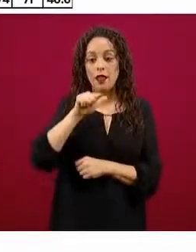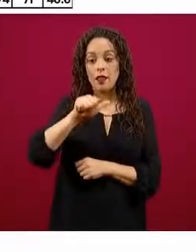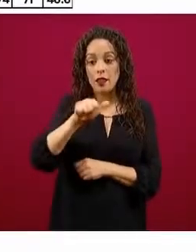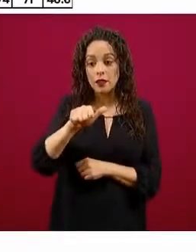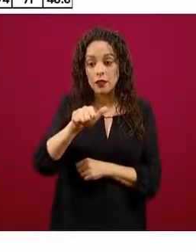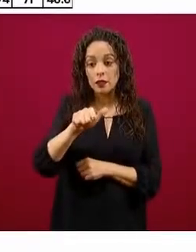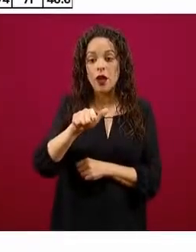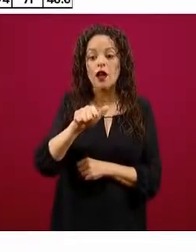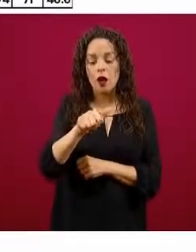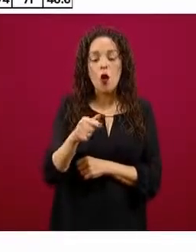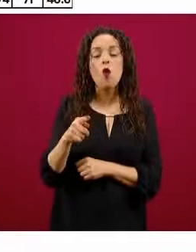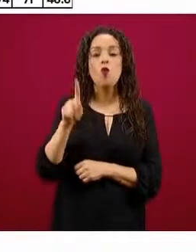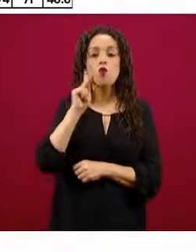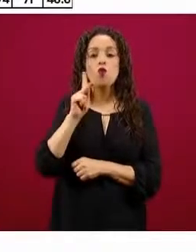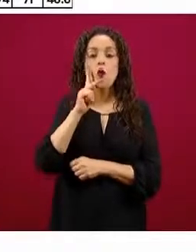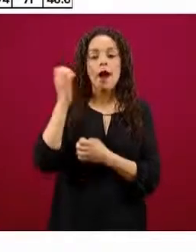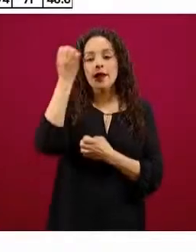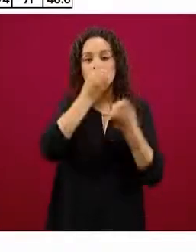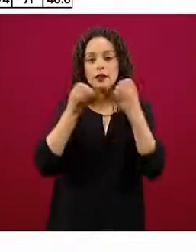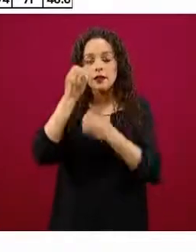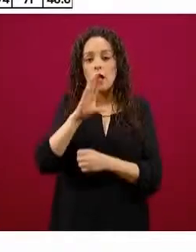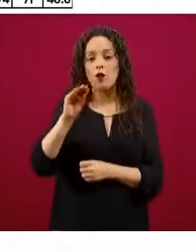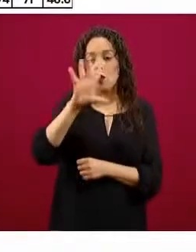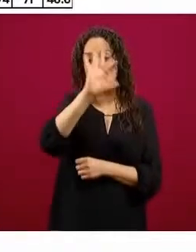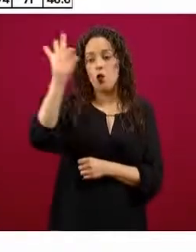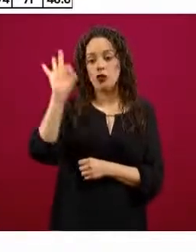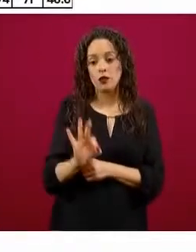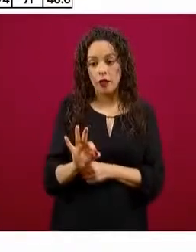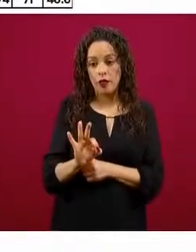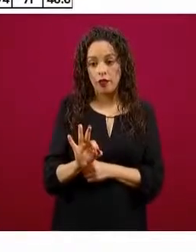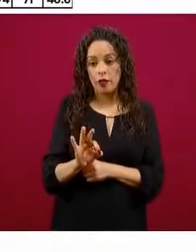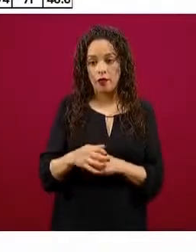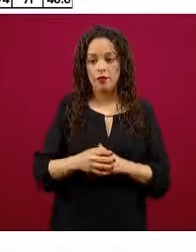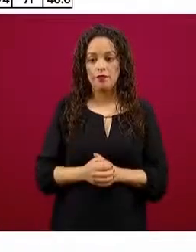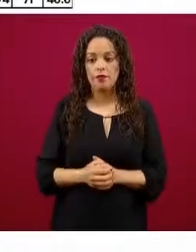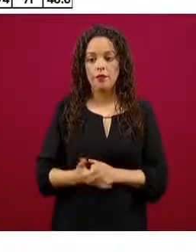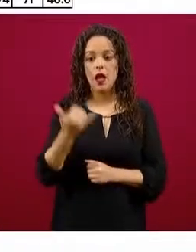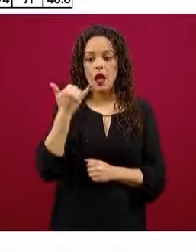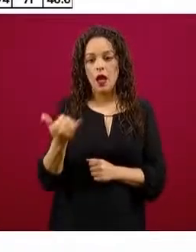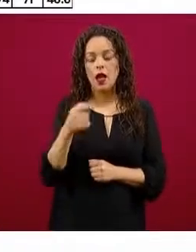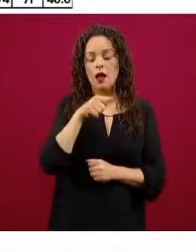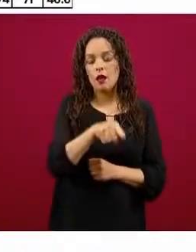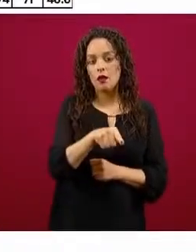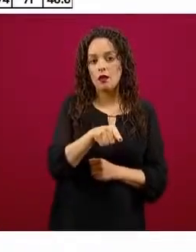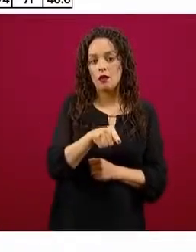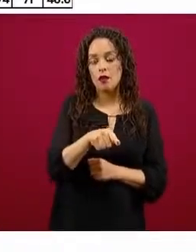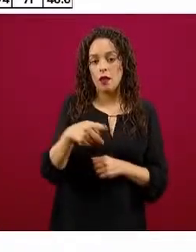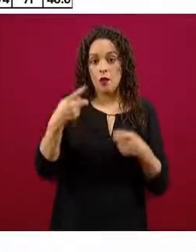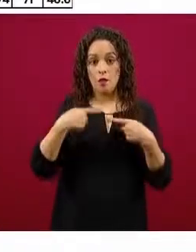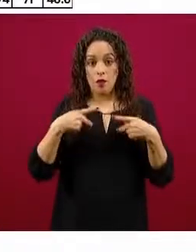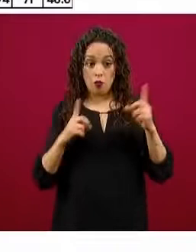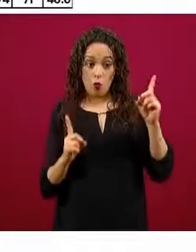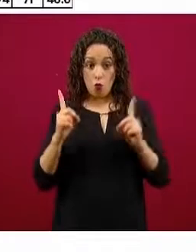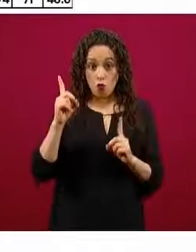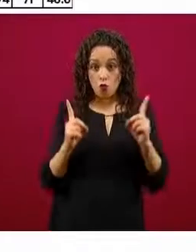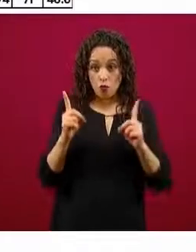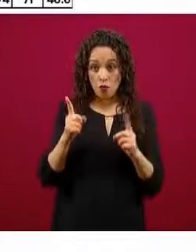la muestra al 95% de ellos. Y de manera ambulatoria, a los sospechosos